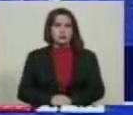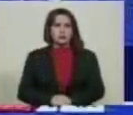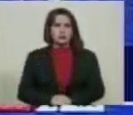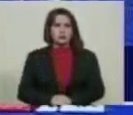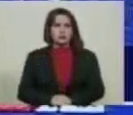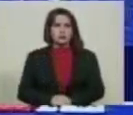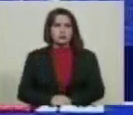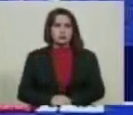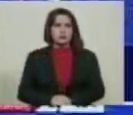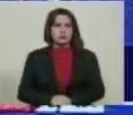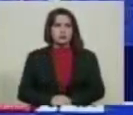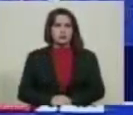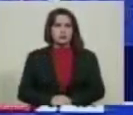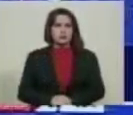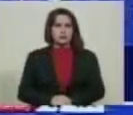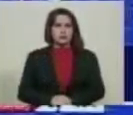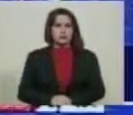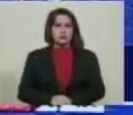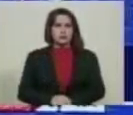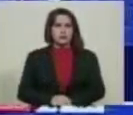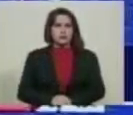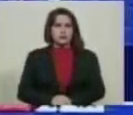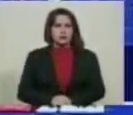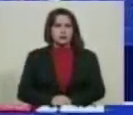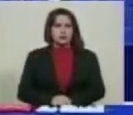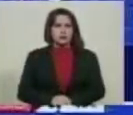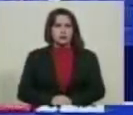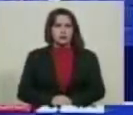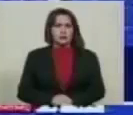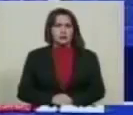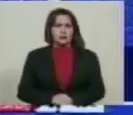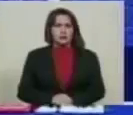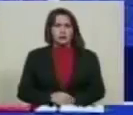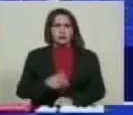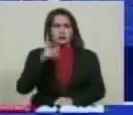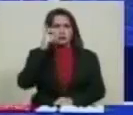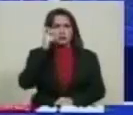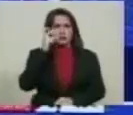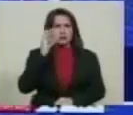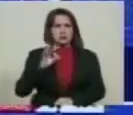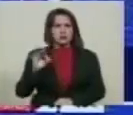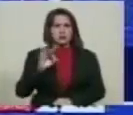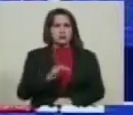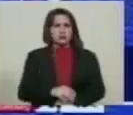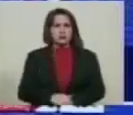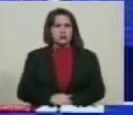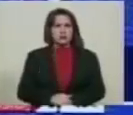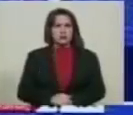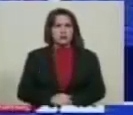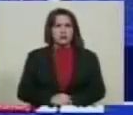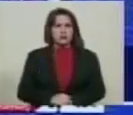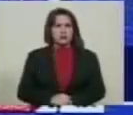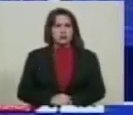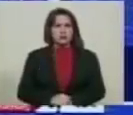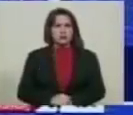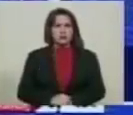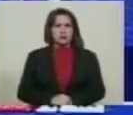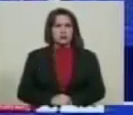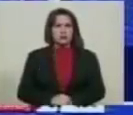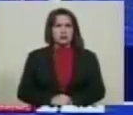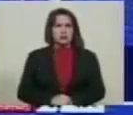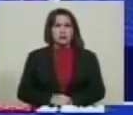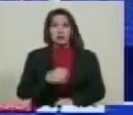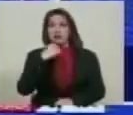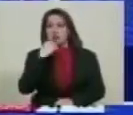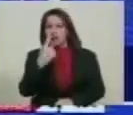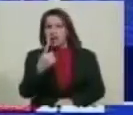que me dijeron secretos impresionantes. Me lo contaron todo. Si yo contara lo que me contaron en Nueva